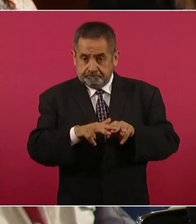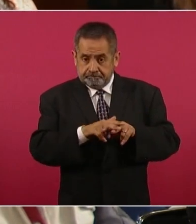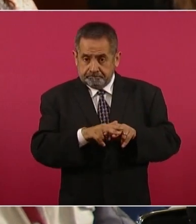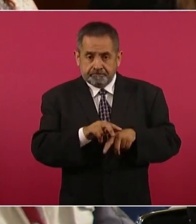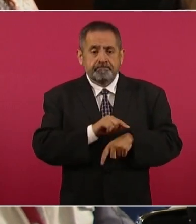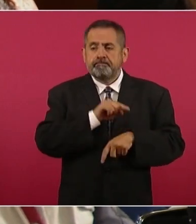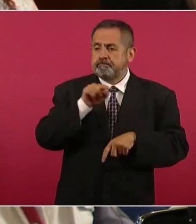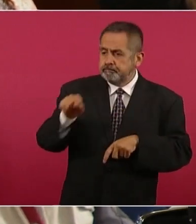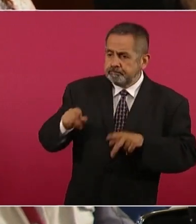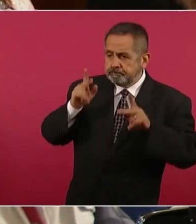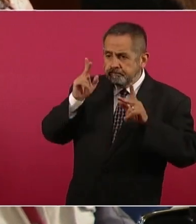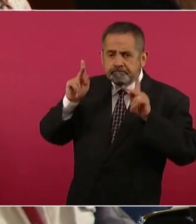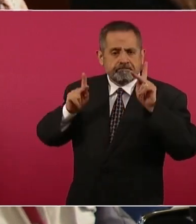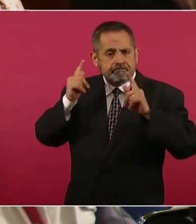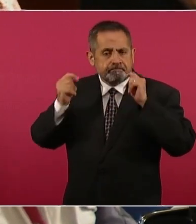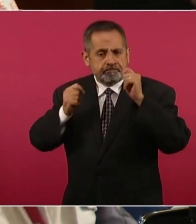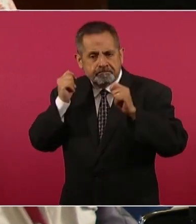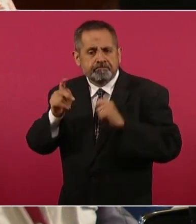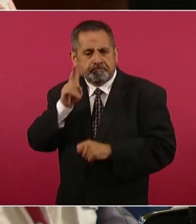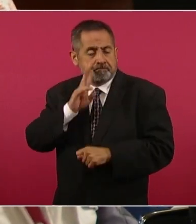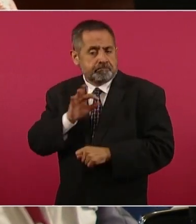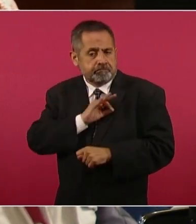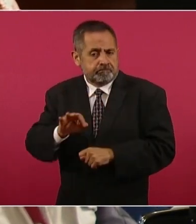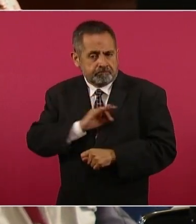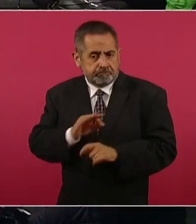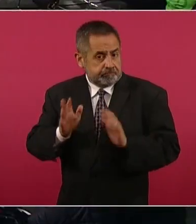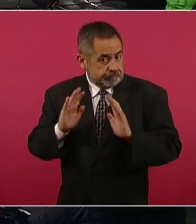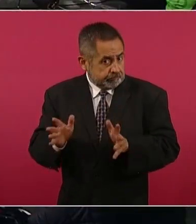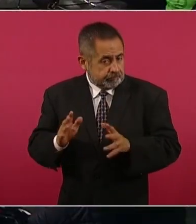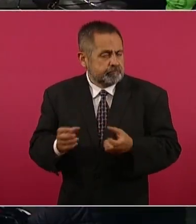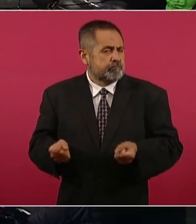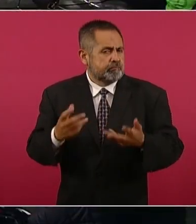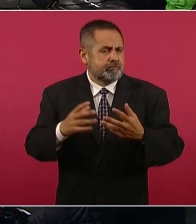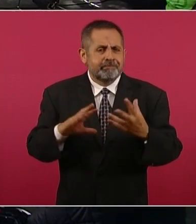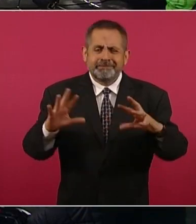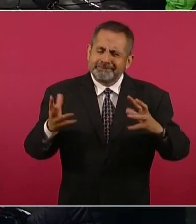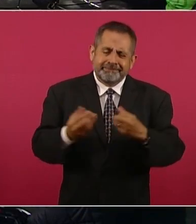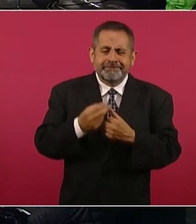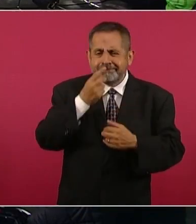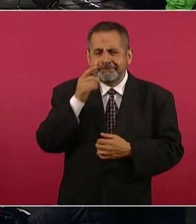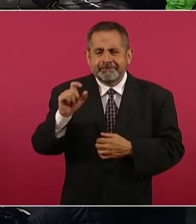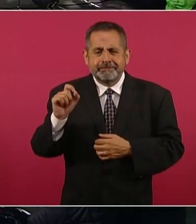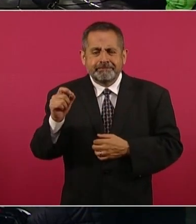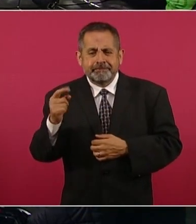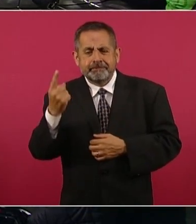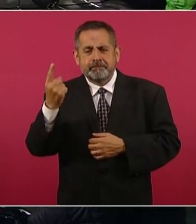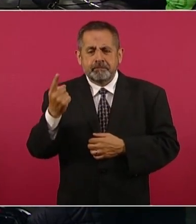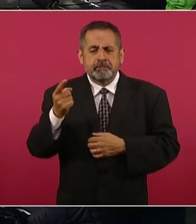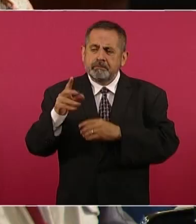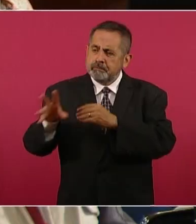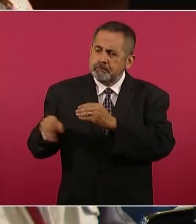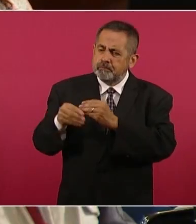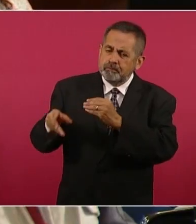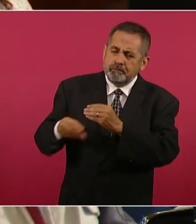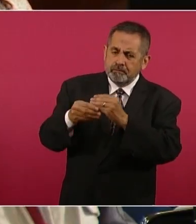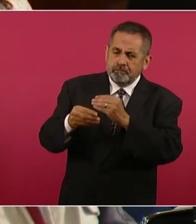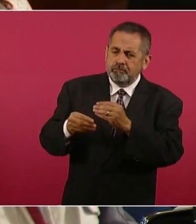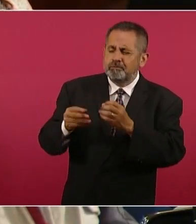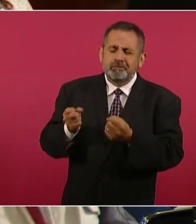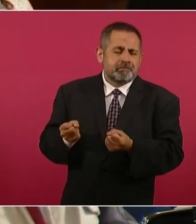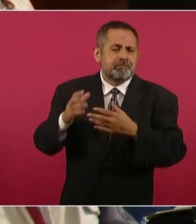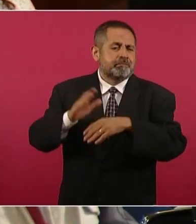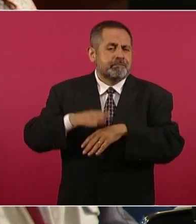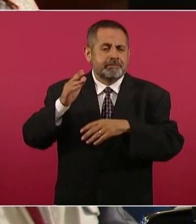visitados por los turistas. Por ahí se mencionan 21 zonas arqueológicas, pero ¿cuántas más podrían sumarse ya una vez inaugurado el Tren